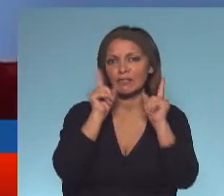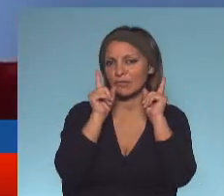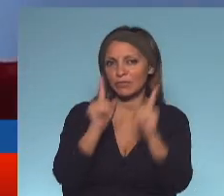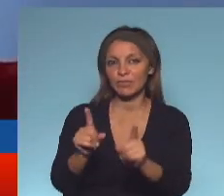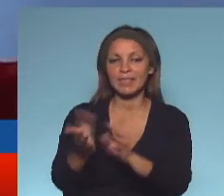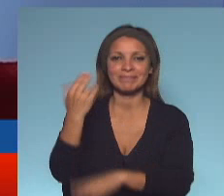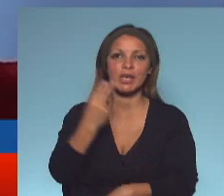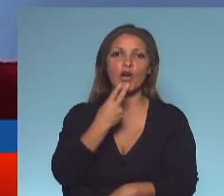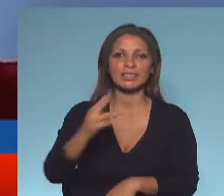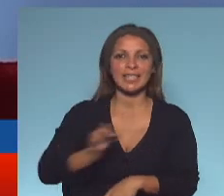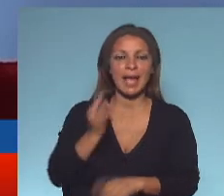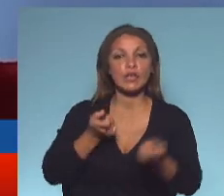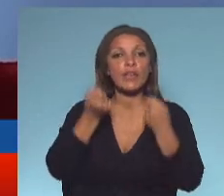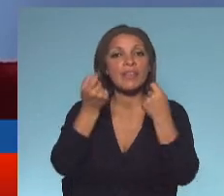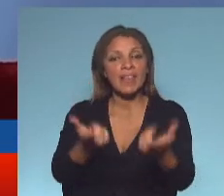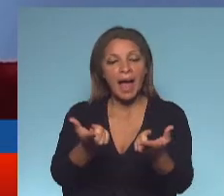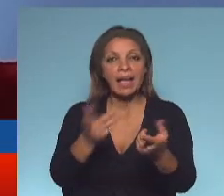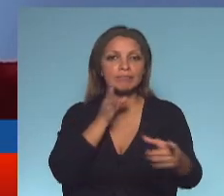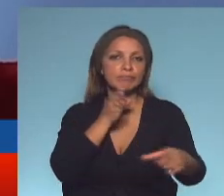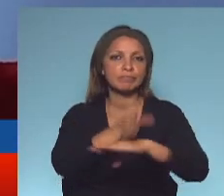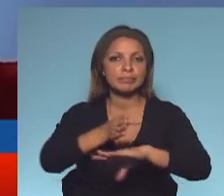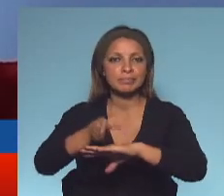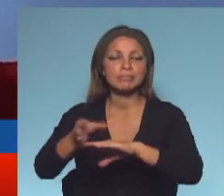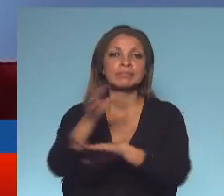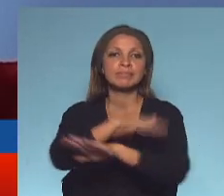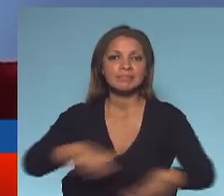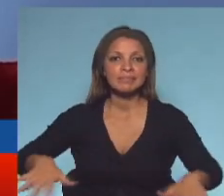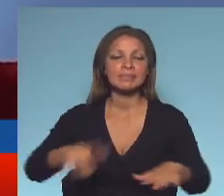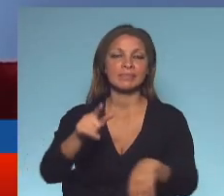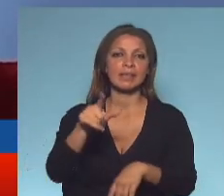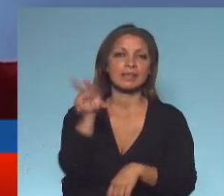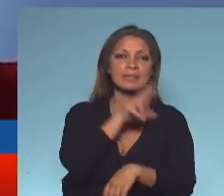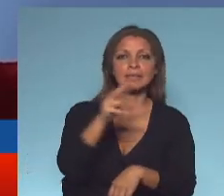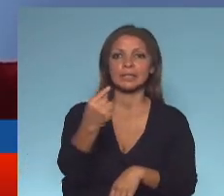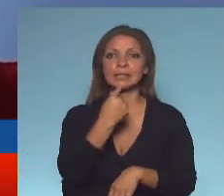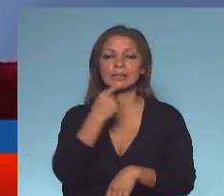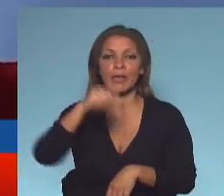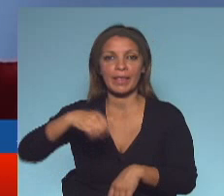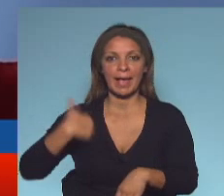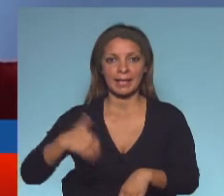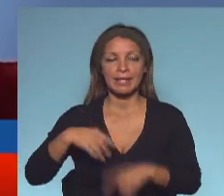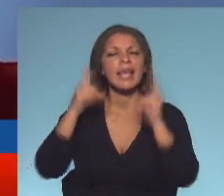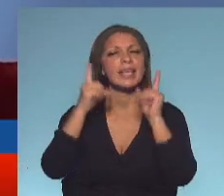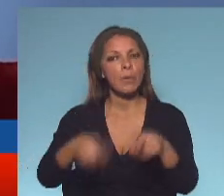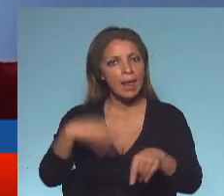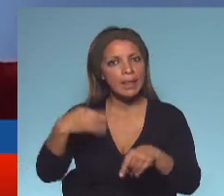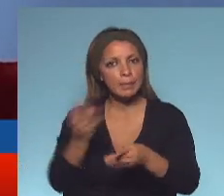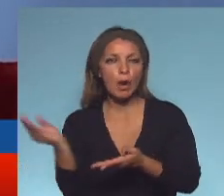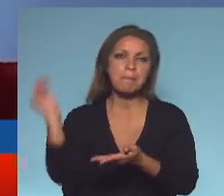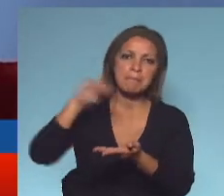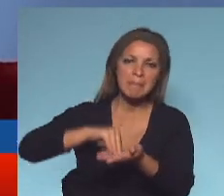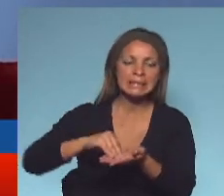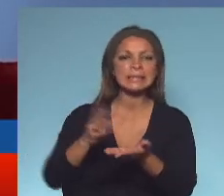11 años que le da el derecho al ingreso a todos los niños y niñas de esta Argentina, pero que sin embargo tuvimos que reforzar la